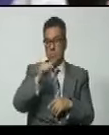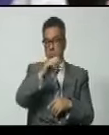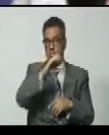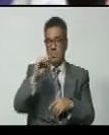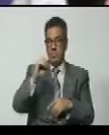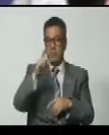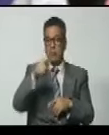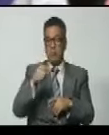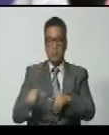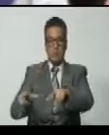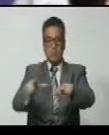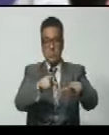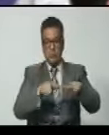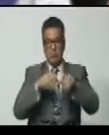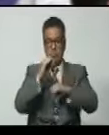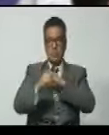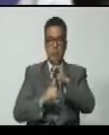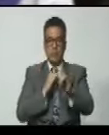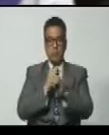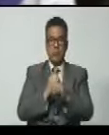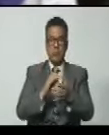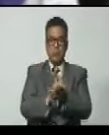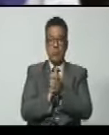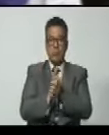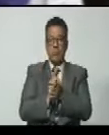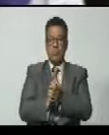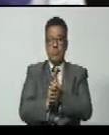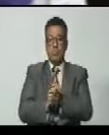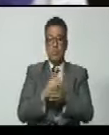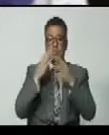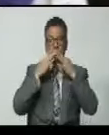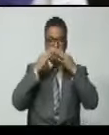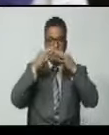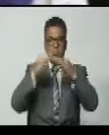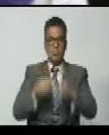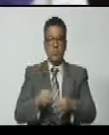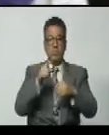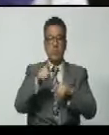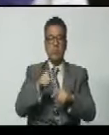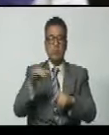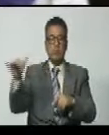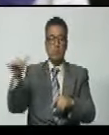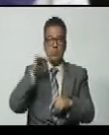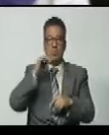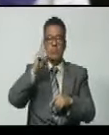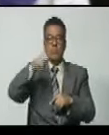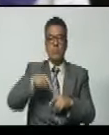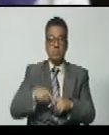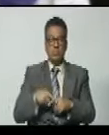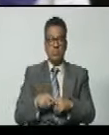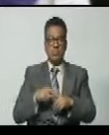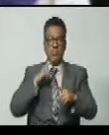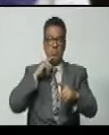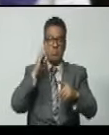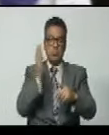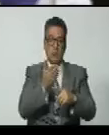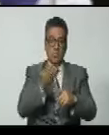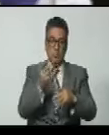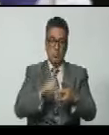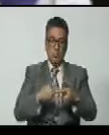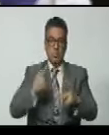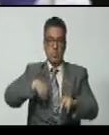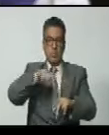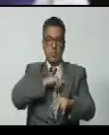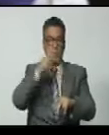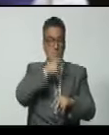que desde este escenario internacional la compañera va a garantizar no solamente denunciar las medidas coercitivas que ha afectado a